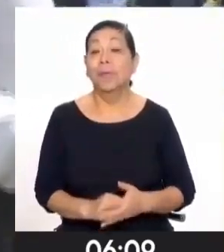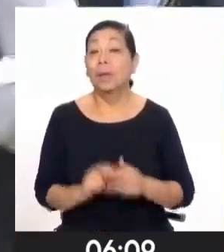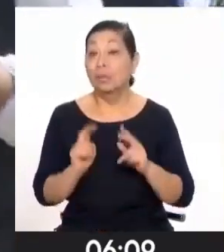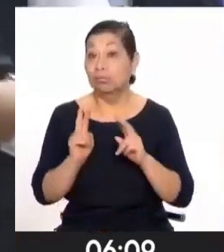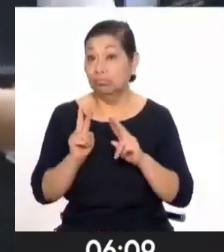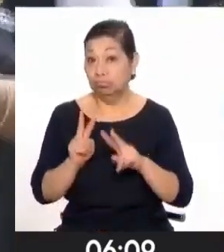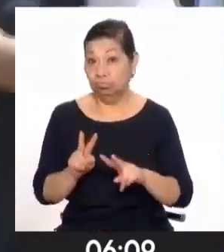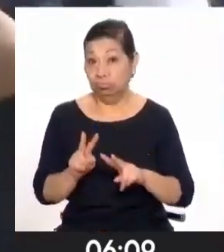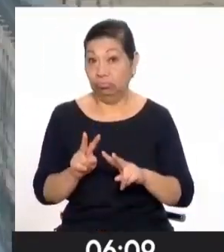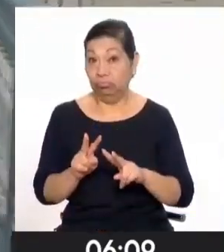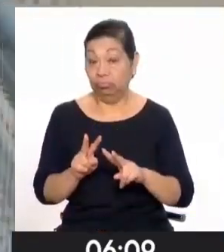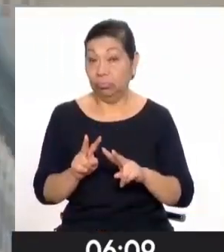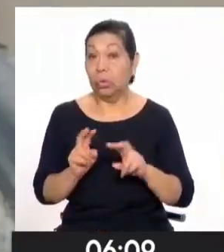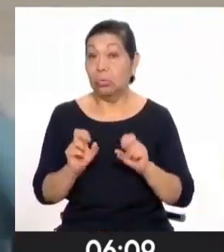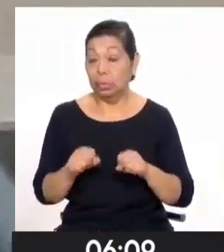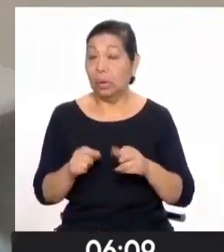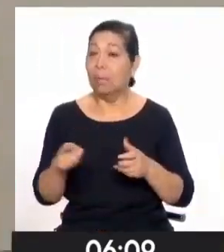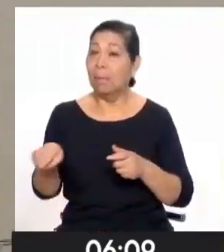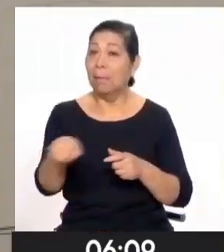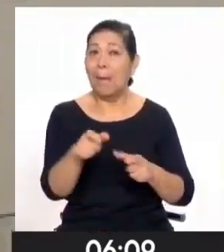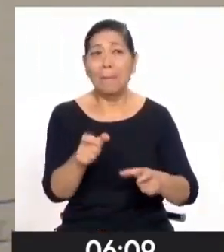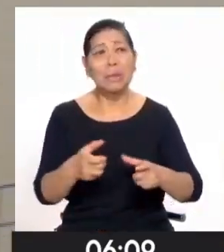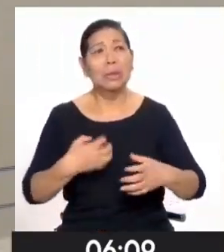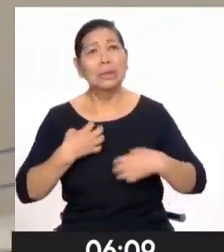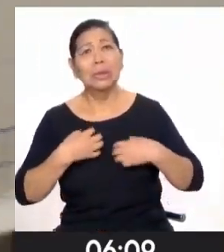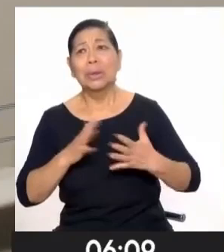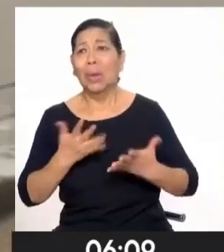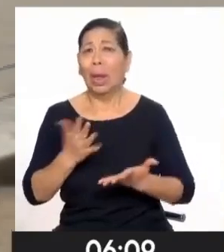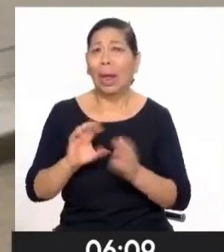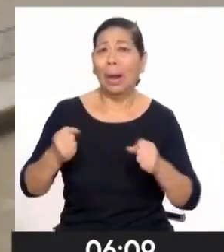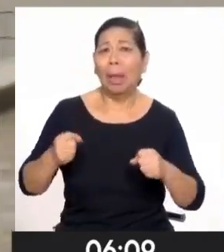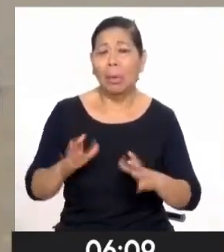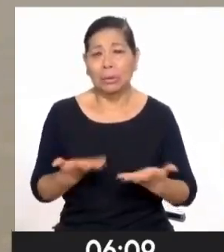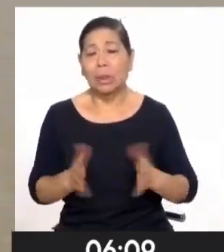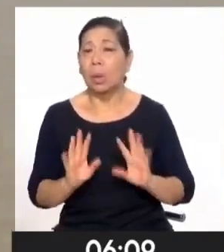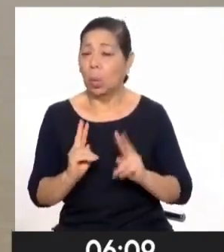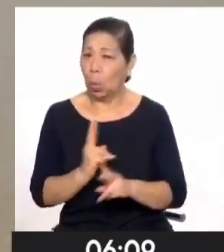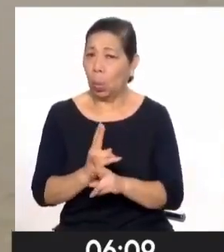verificar y exhortar para darle tranquilidad a la población